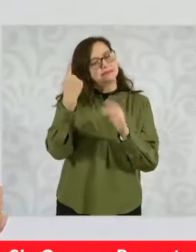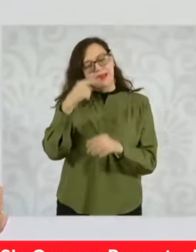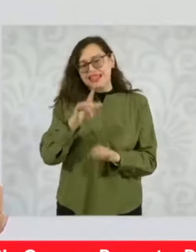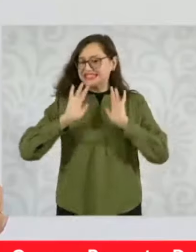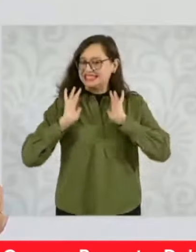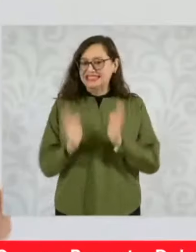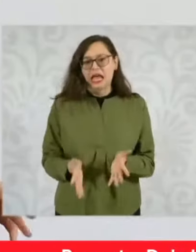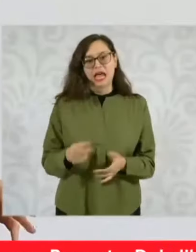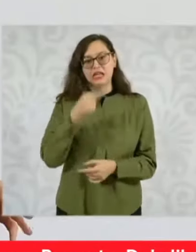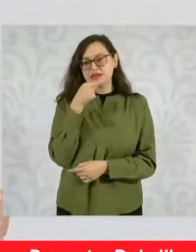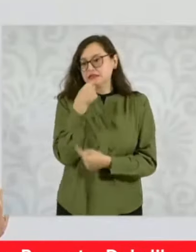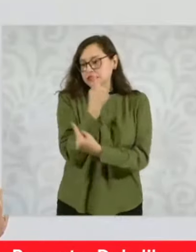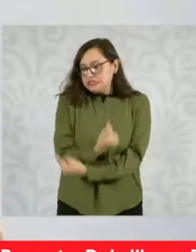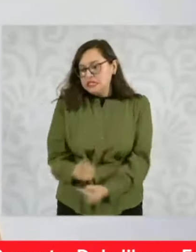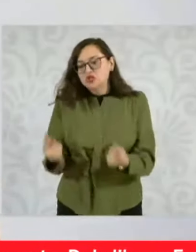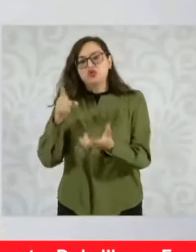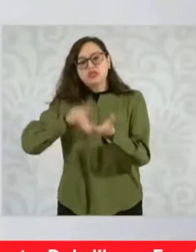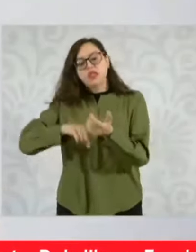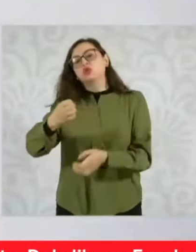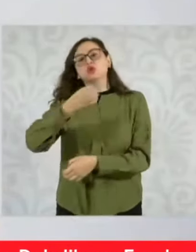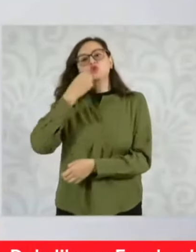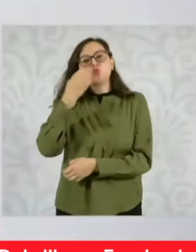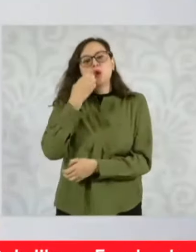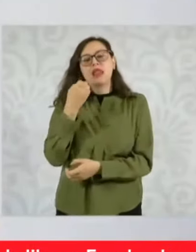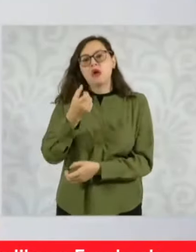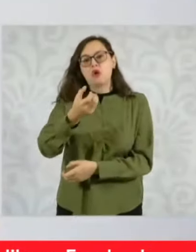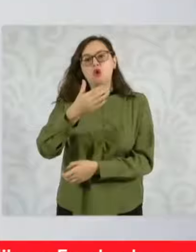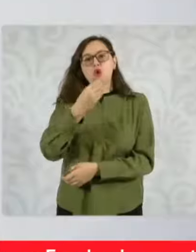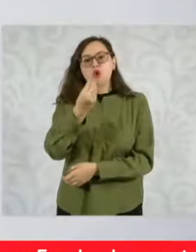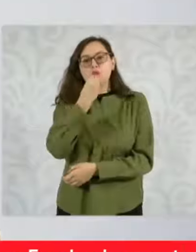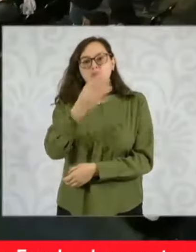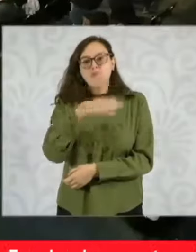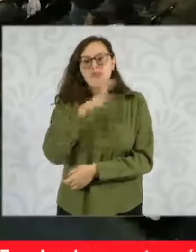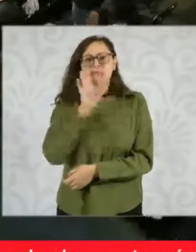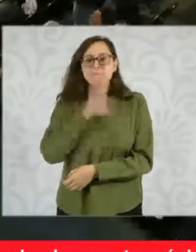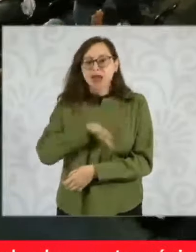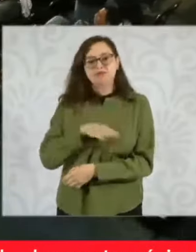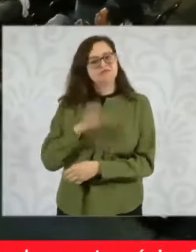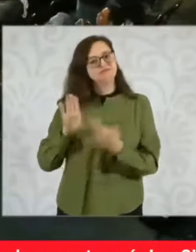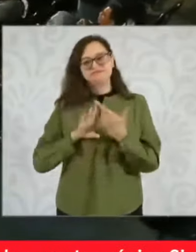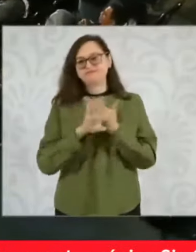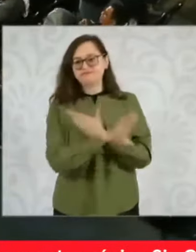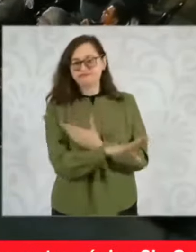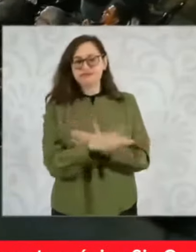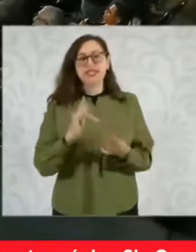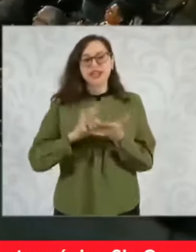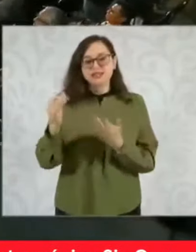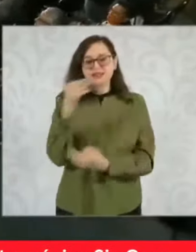escuelas no consuman alimentos procesados. Gracias a todos y a todas.